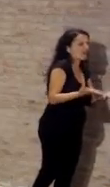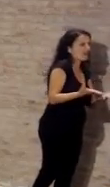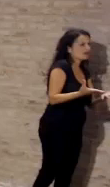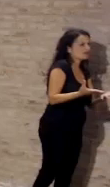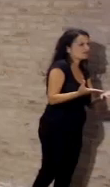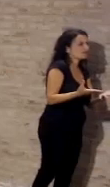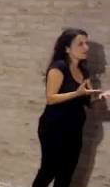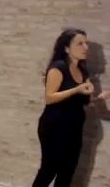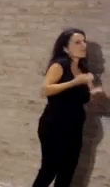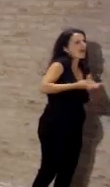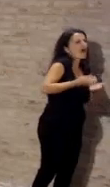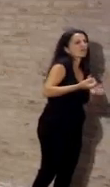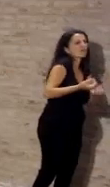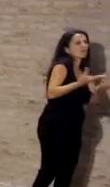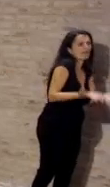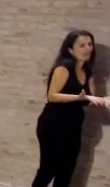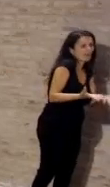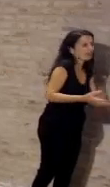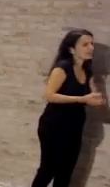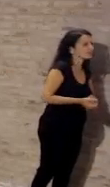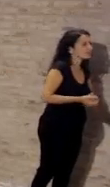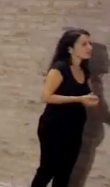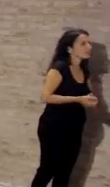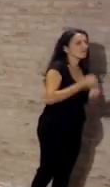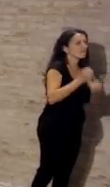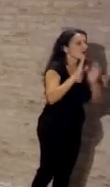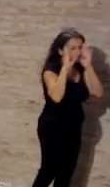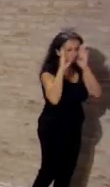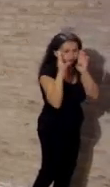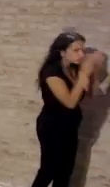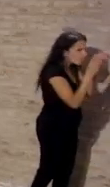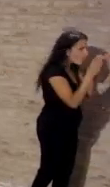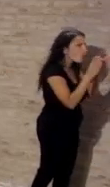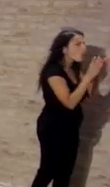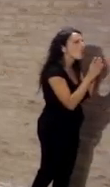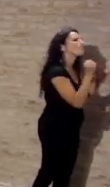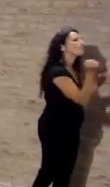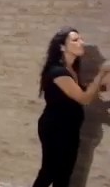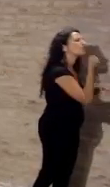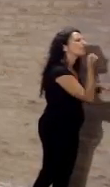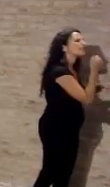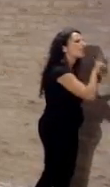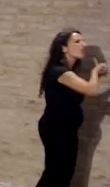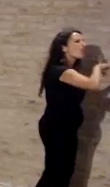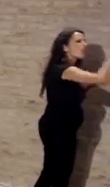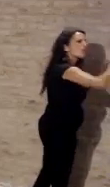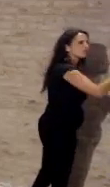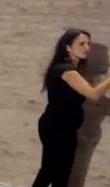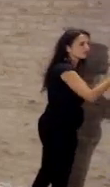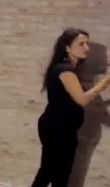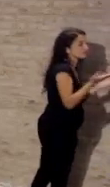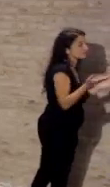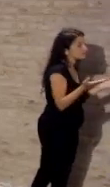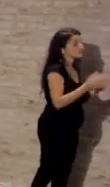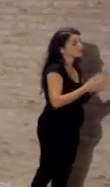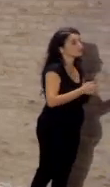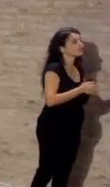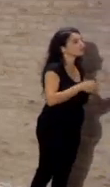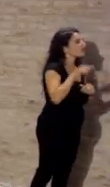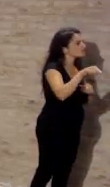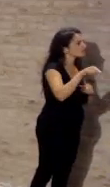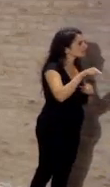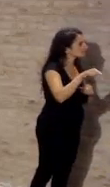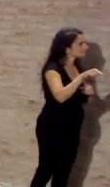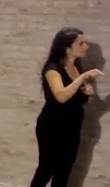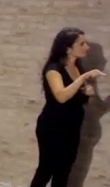esi que mejor ocuparnos de otras cosas más importantes Bueno a todo eso hay que decirle